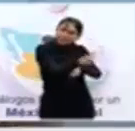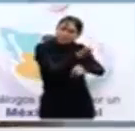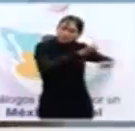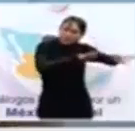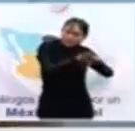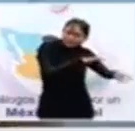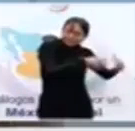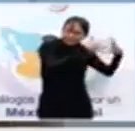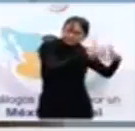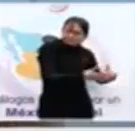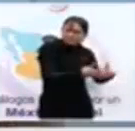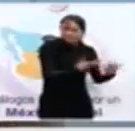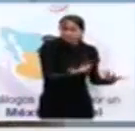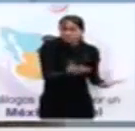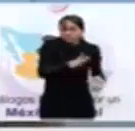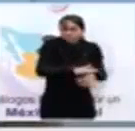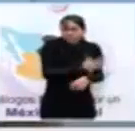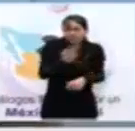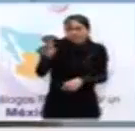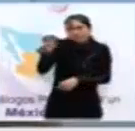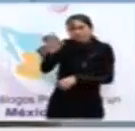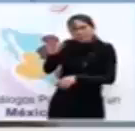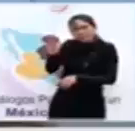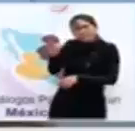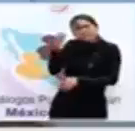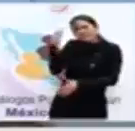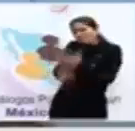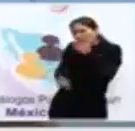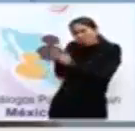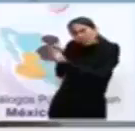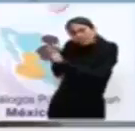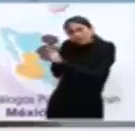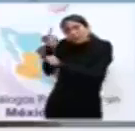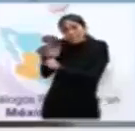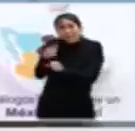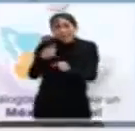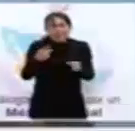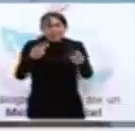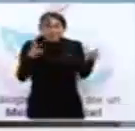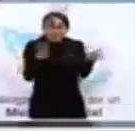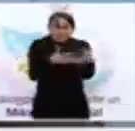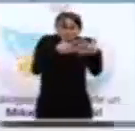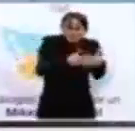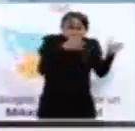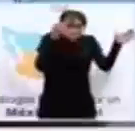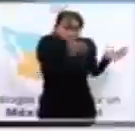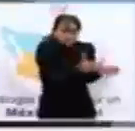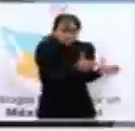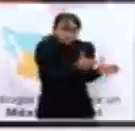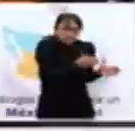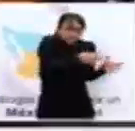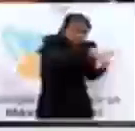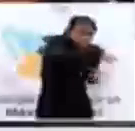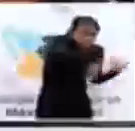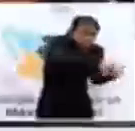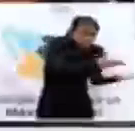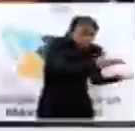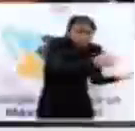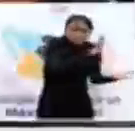tenemos investigación para la agricultura pequeña, lo debemos de decir. Entonces podemos sí hacer un gran programa que apoye la